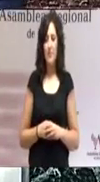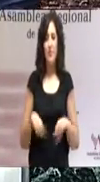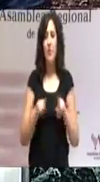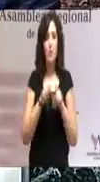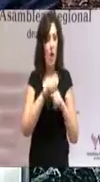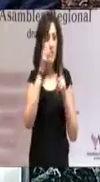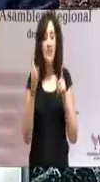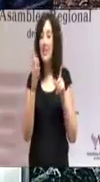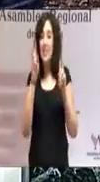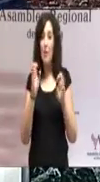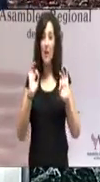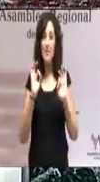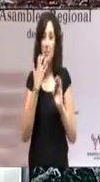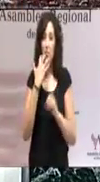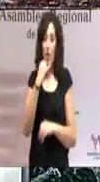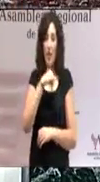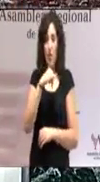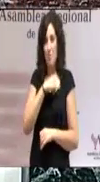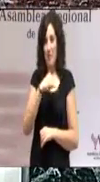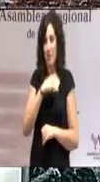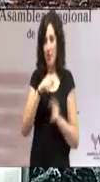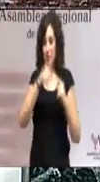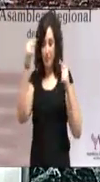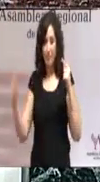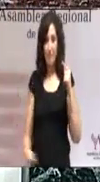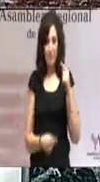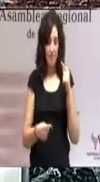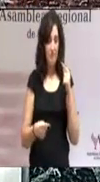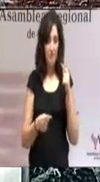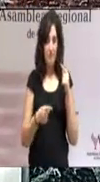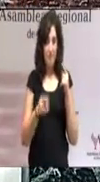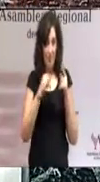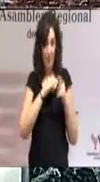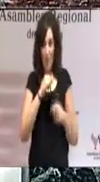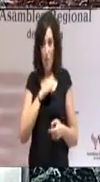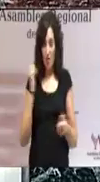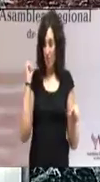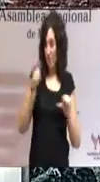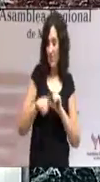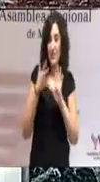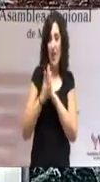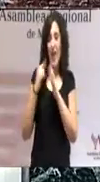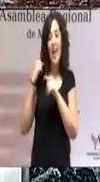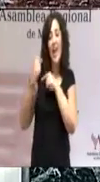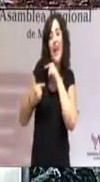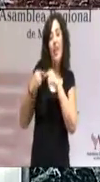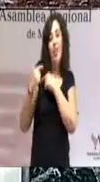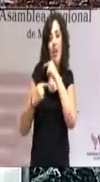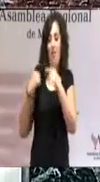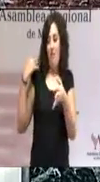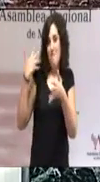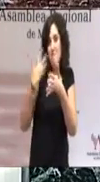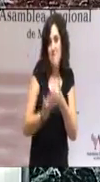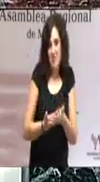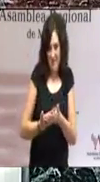Sánchez. El endeudamiento, que es una herencia que nosotros hemos gestionado como